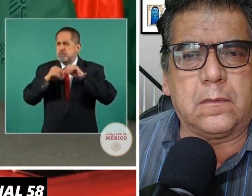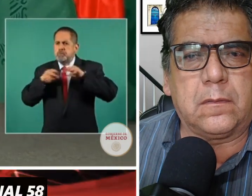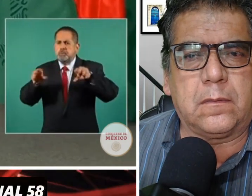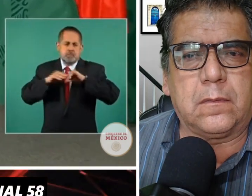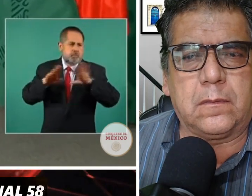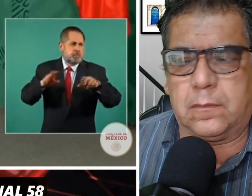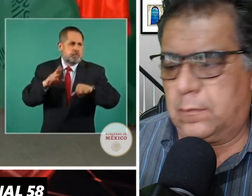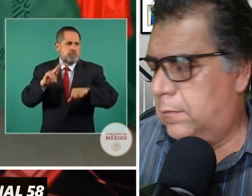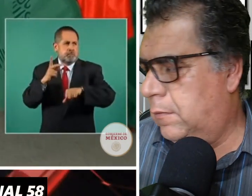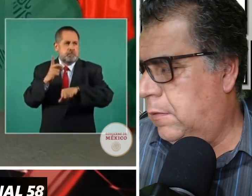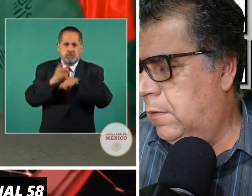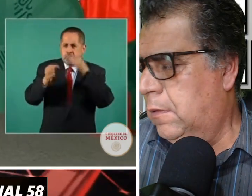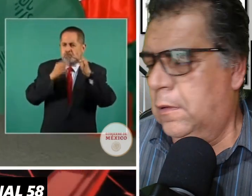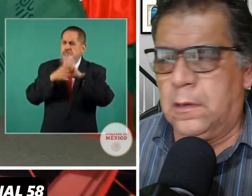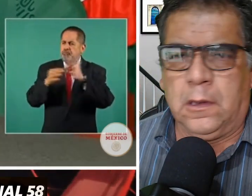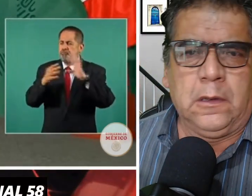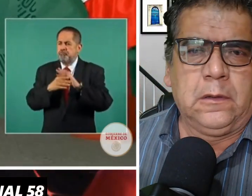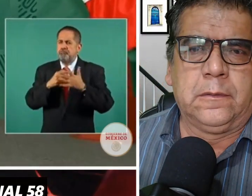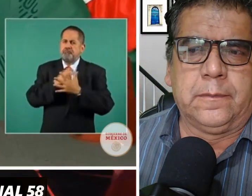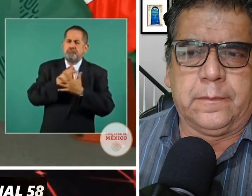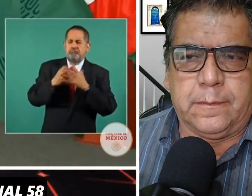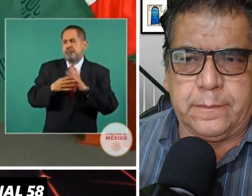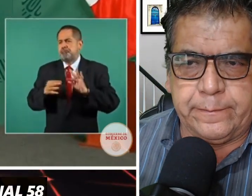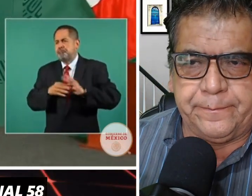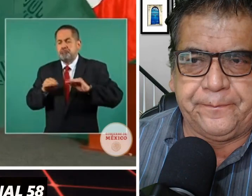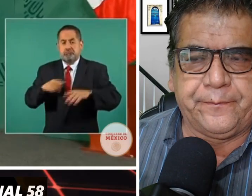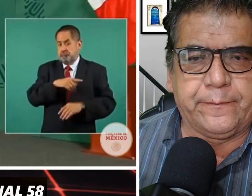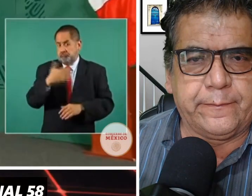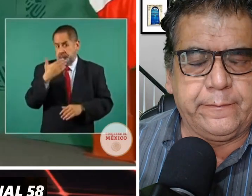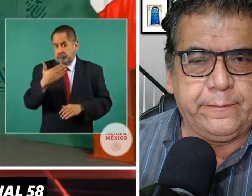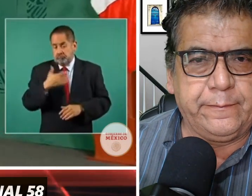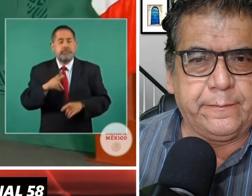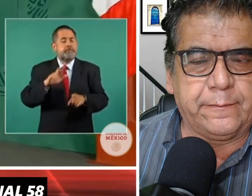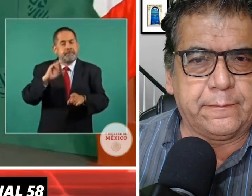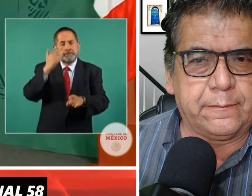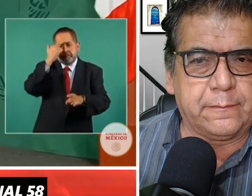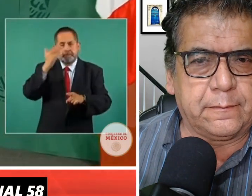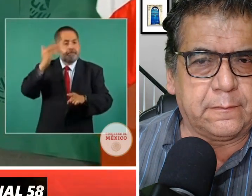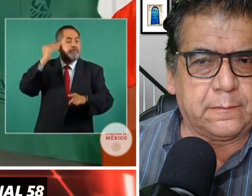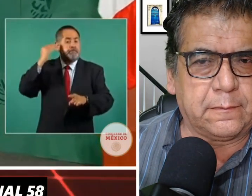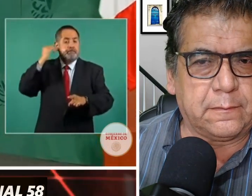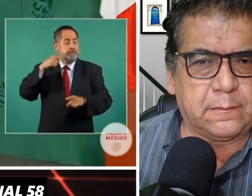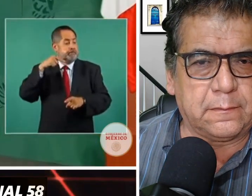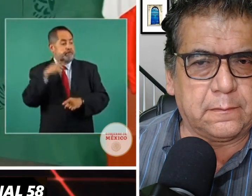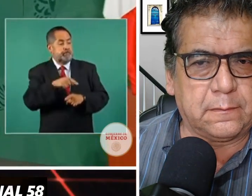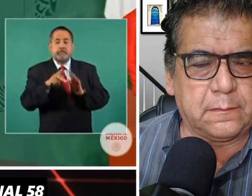de publicidad. Acuérdense cómo antes los medios inflaban